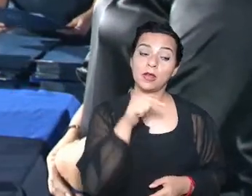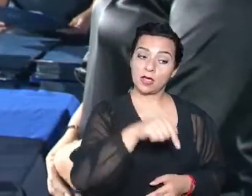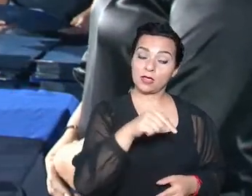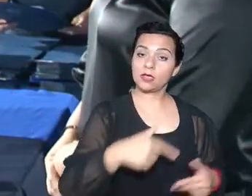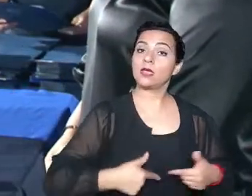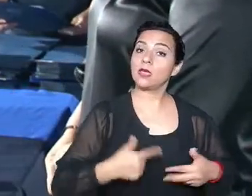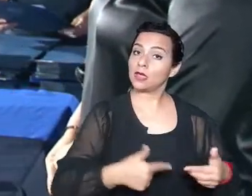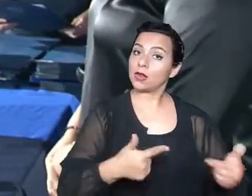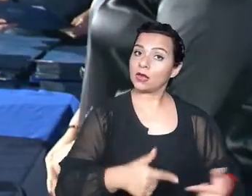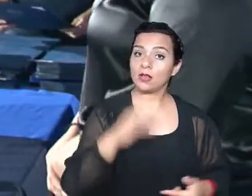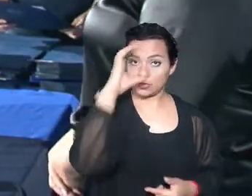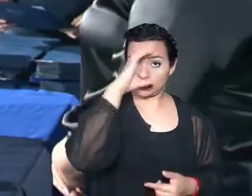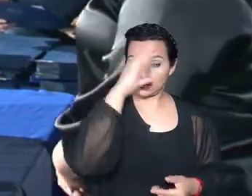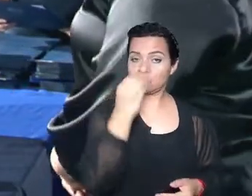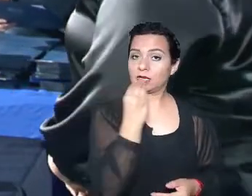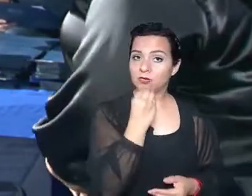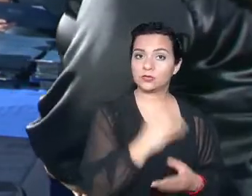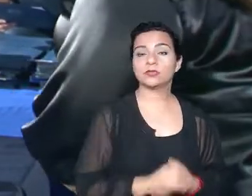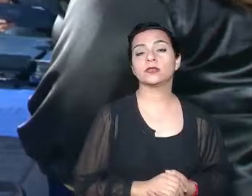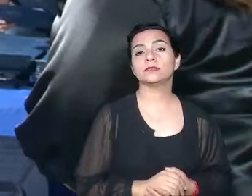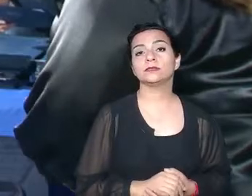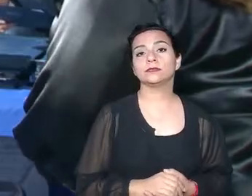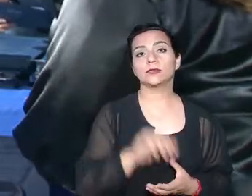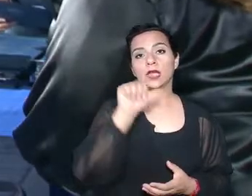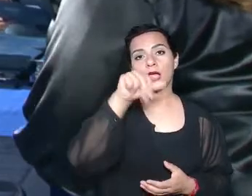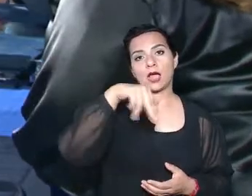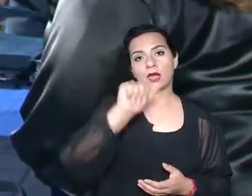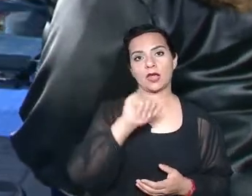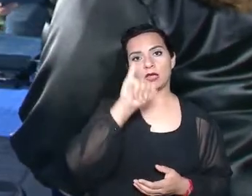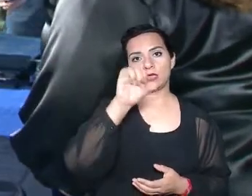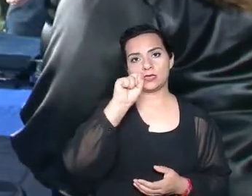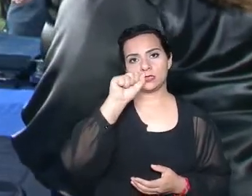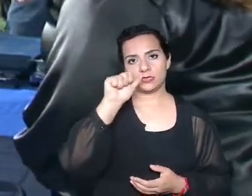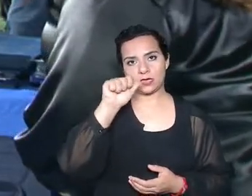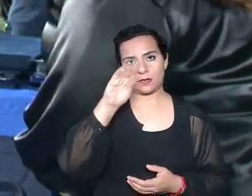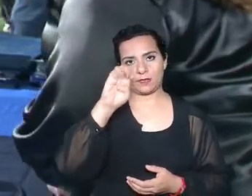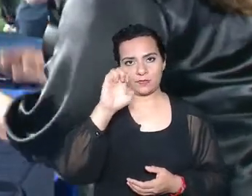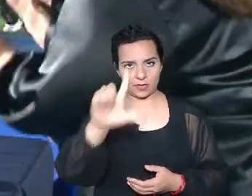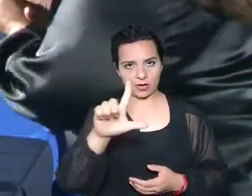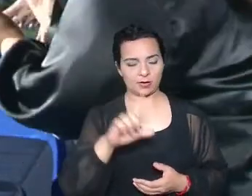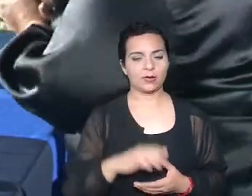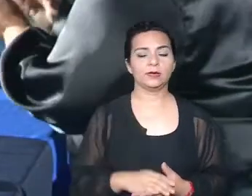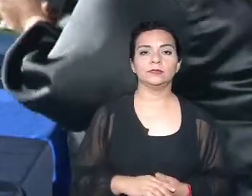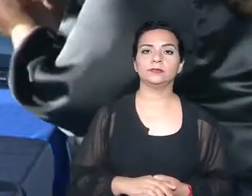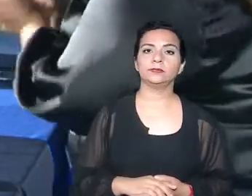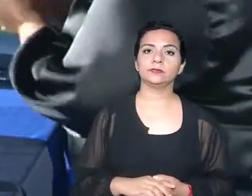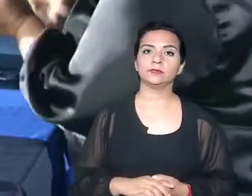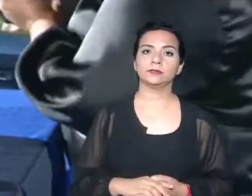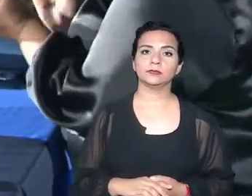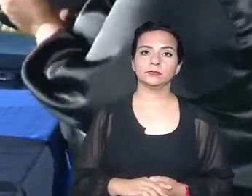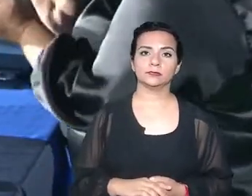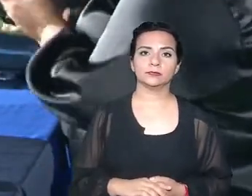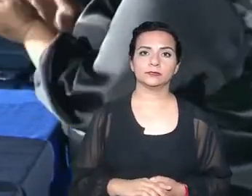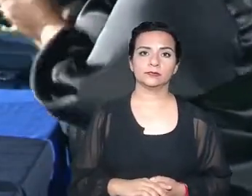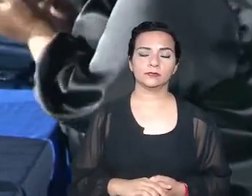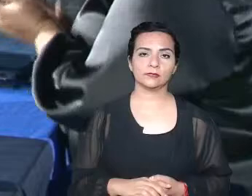esta generación de ciencias nutricionales, Ana Isabel Burguet Valenzuela.